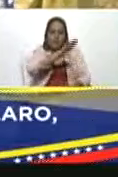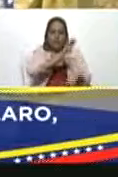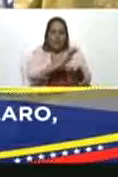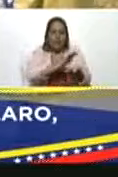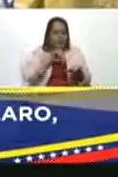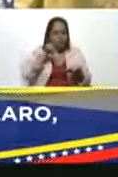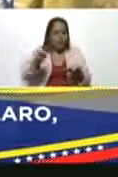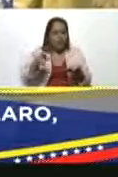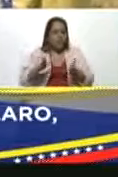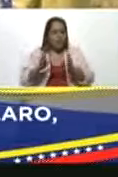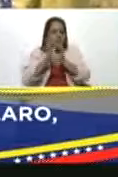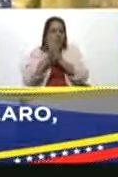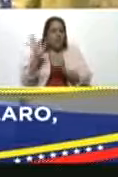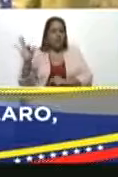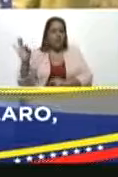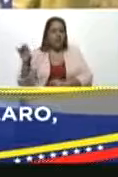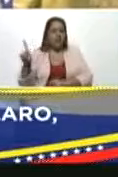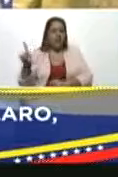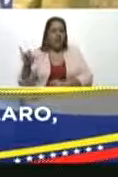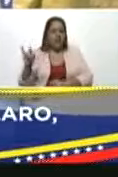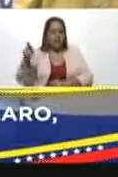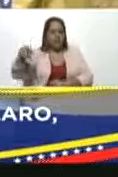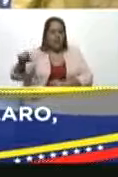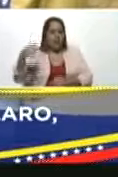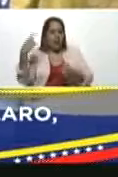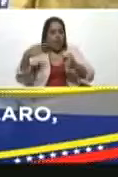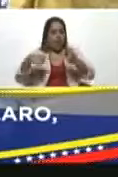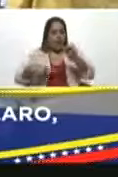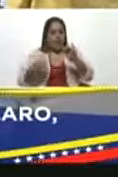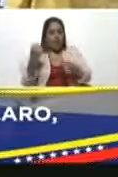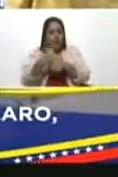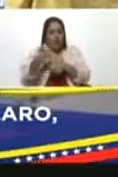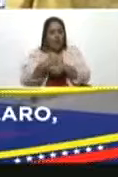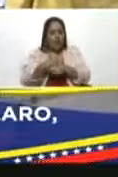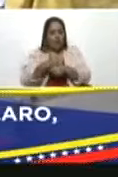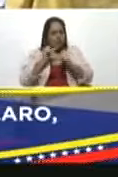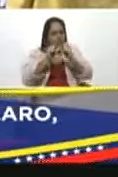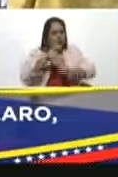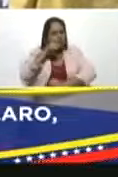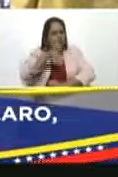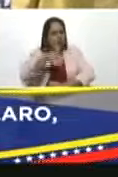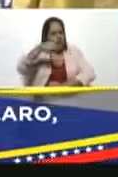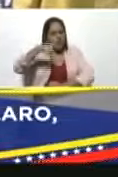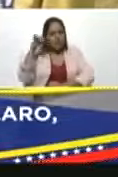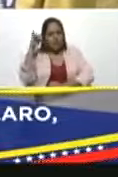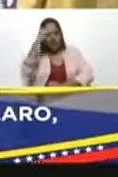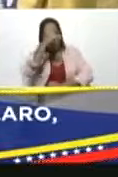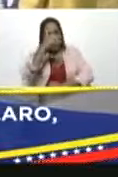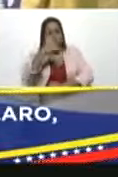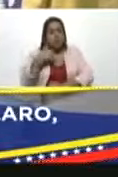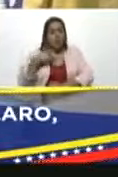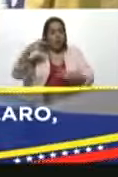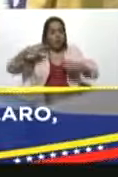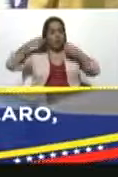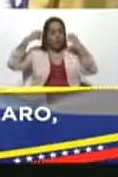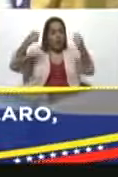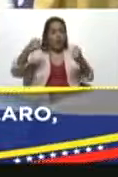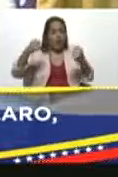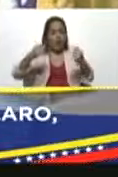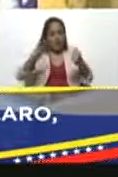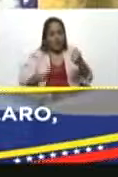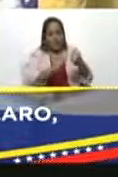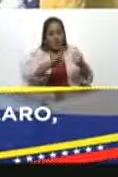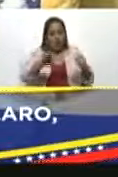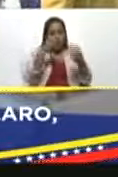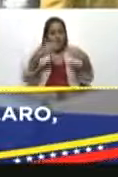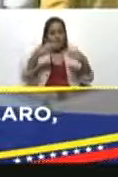allá en San Felipe. Y otras obras más, no se lo pierda. Estamos en Yaracuy, estamos victoriosos y bendecidos por